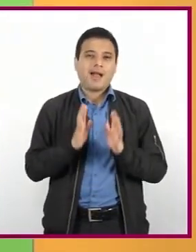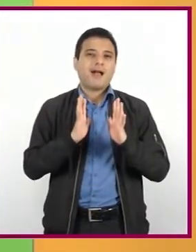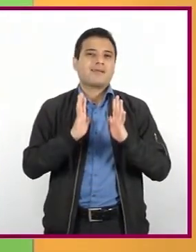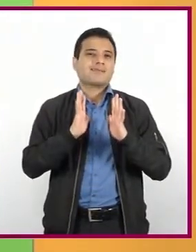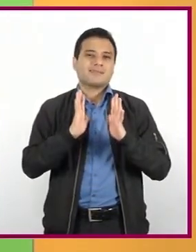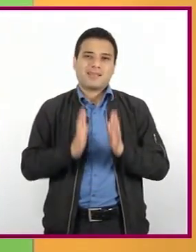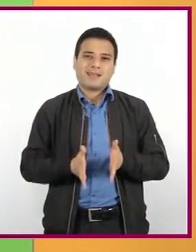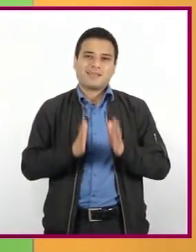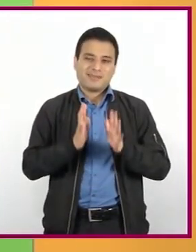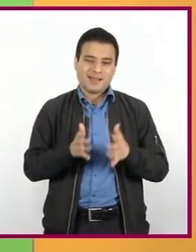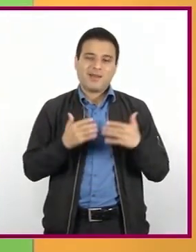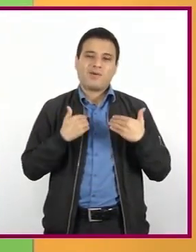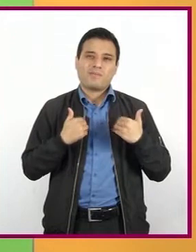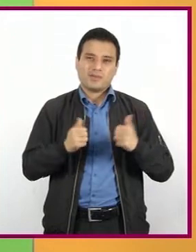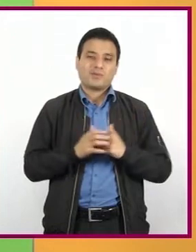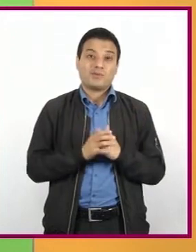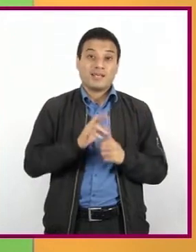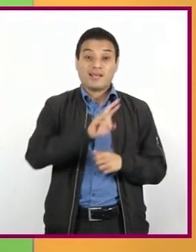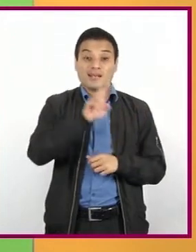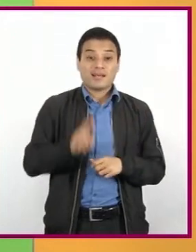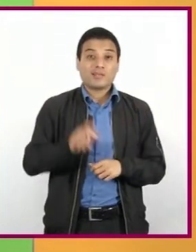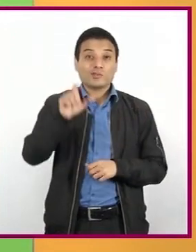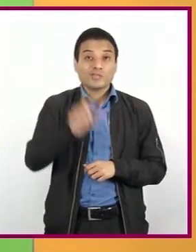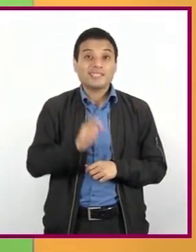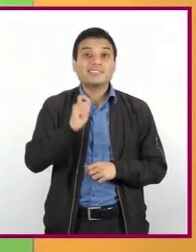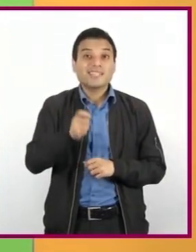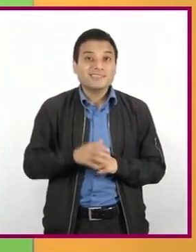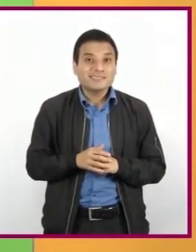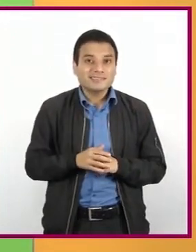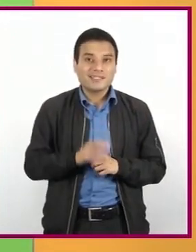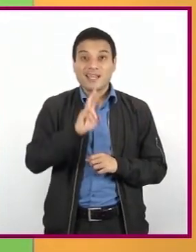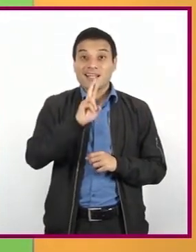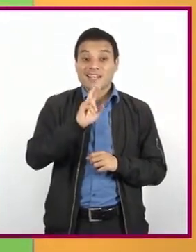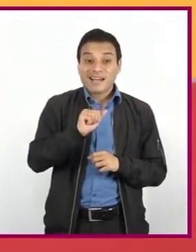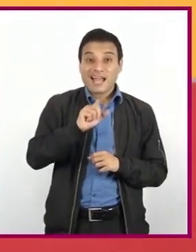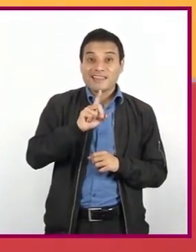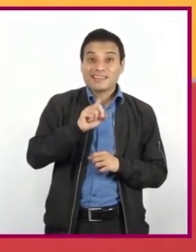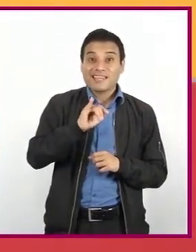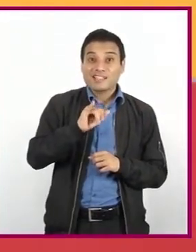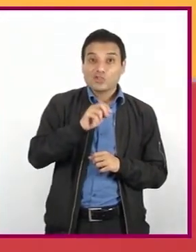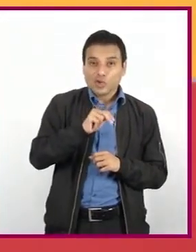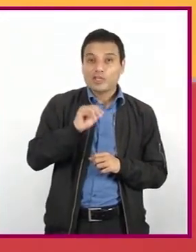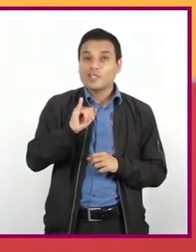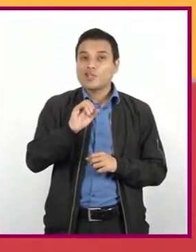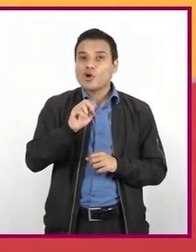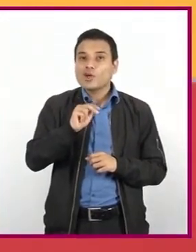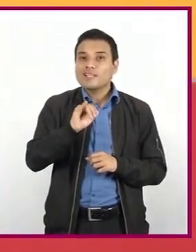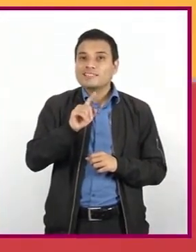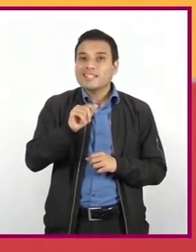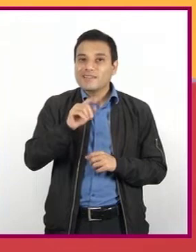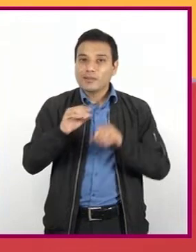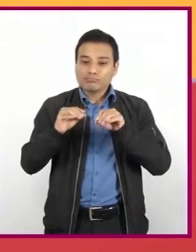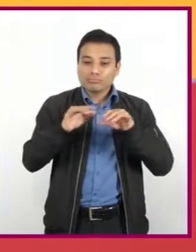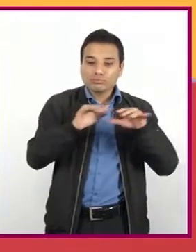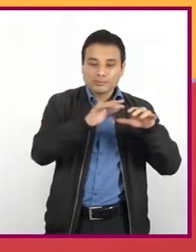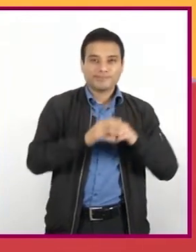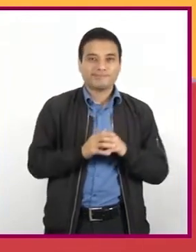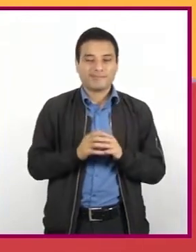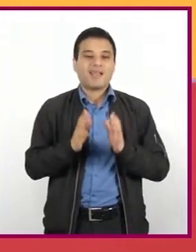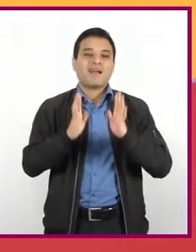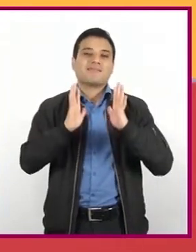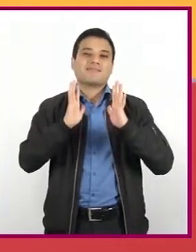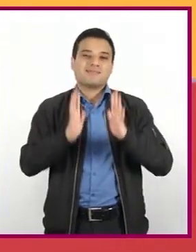con mucha seguridad que los rayos X son radiación ionizante. La denominación de rayos X designa una